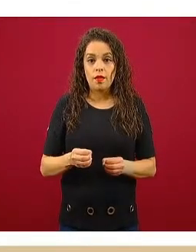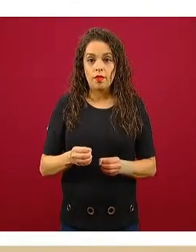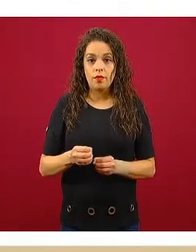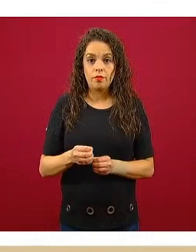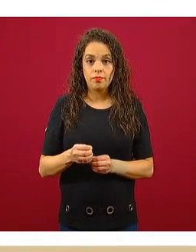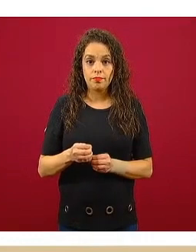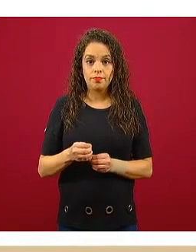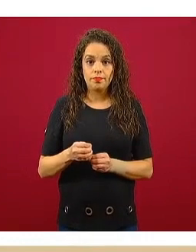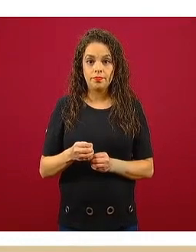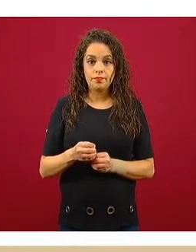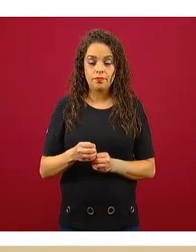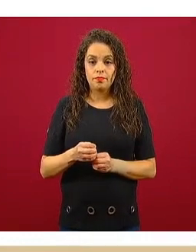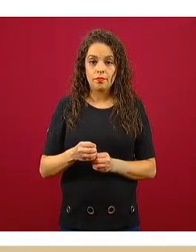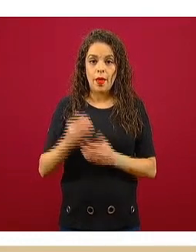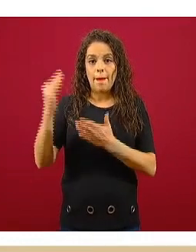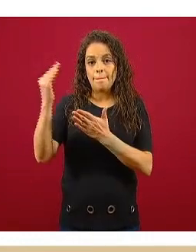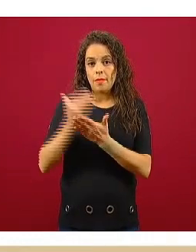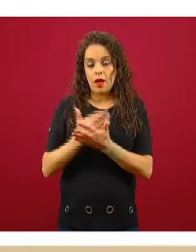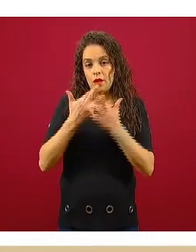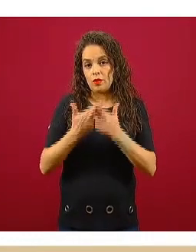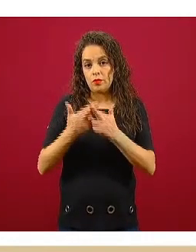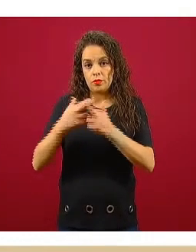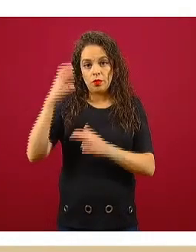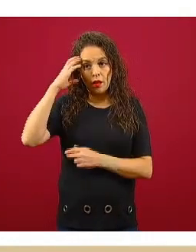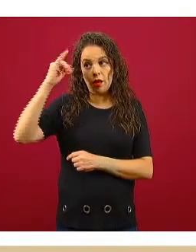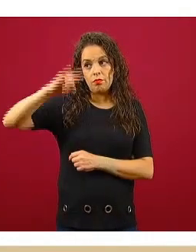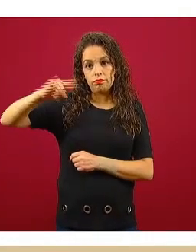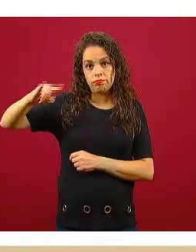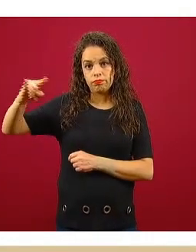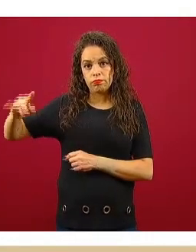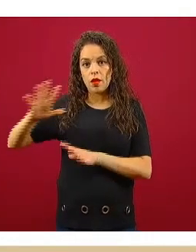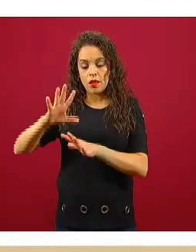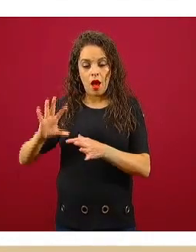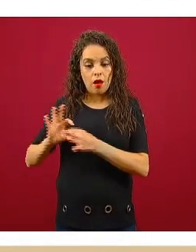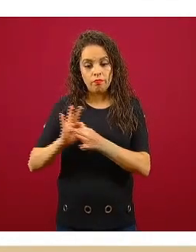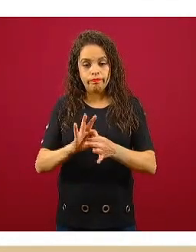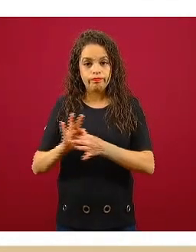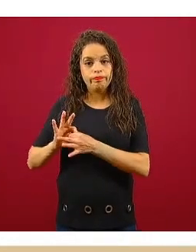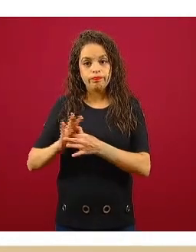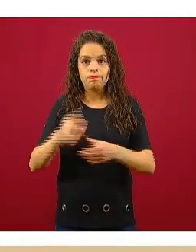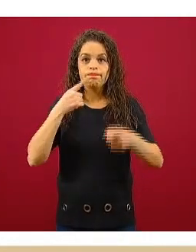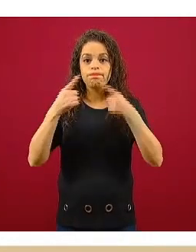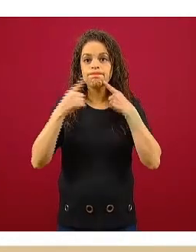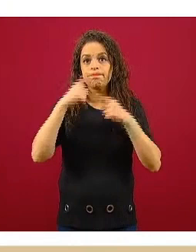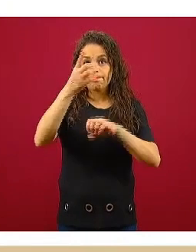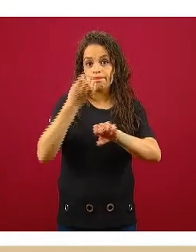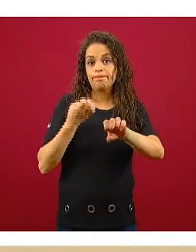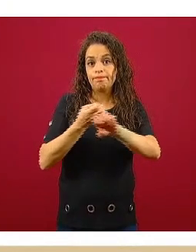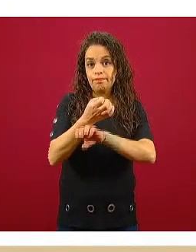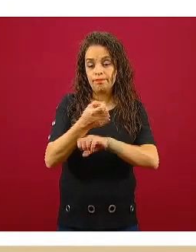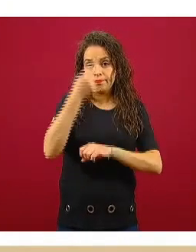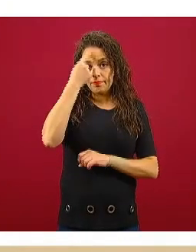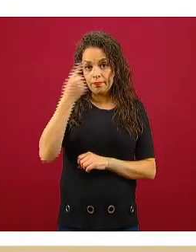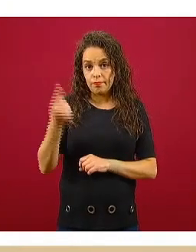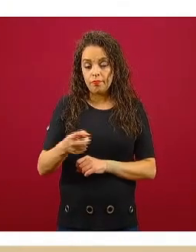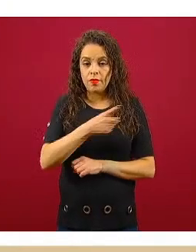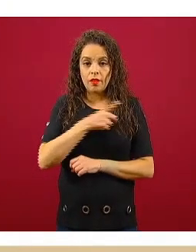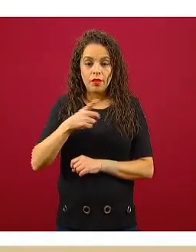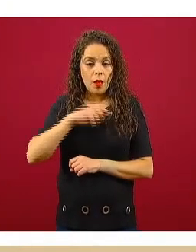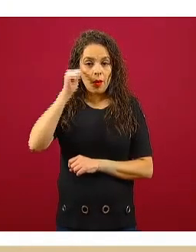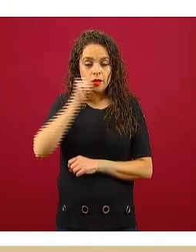con la menor disponibilidad. Se está trabajando ya de manera conjunta con el Estado para poder tener siempre